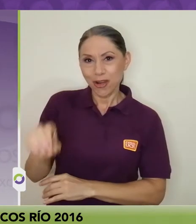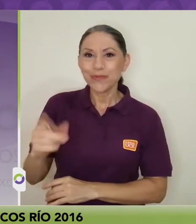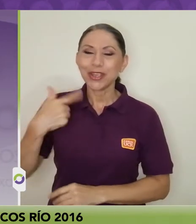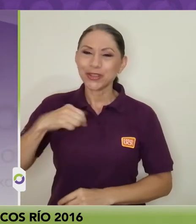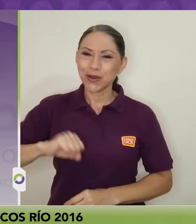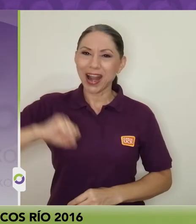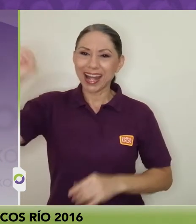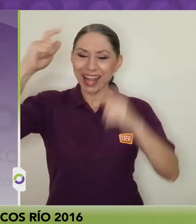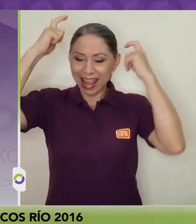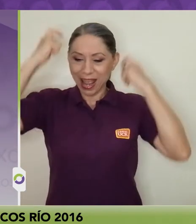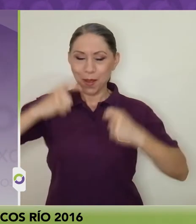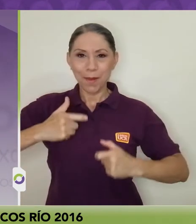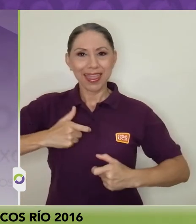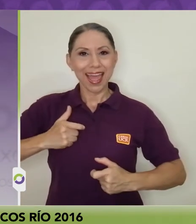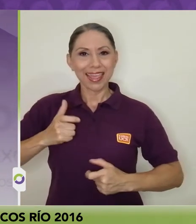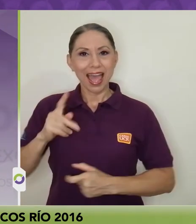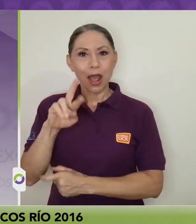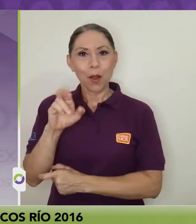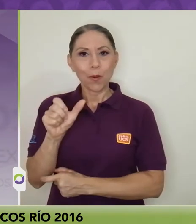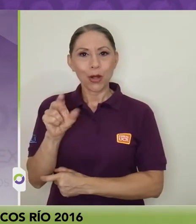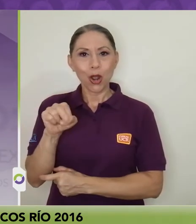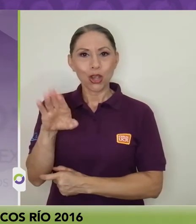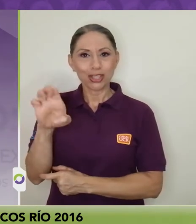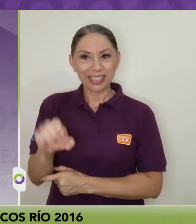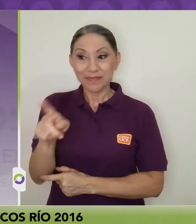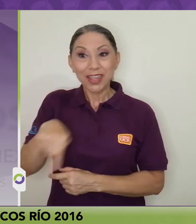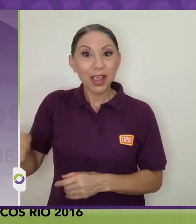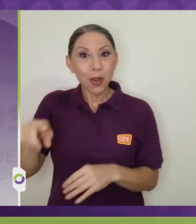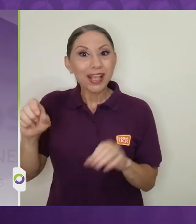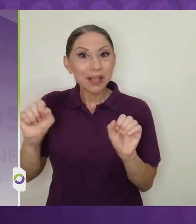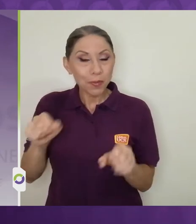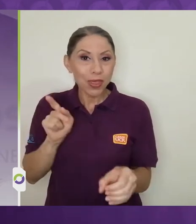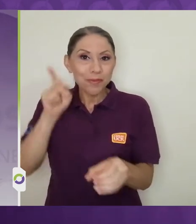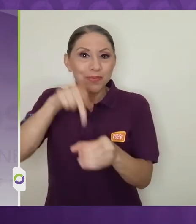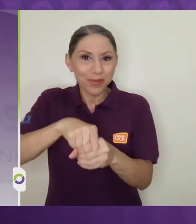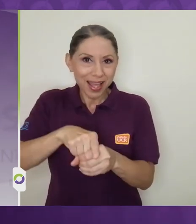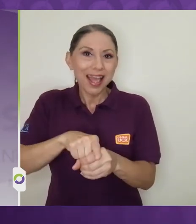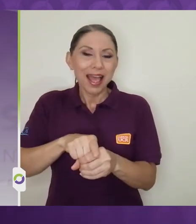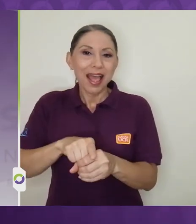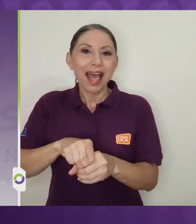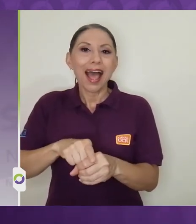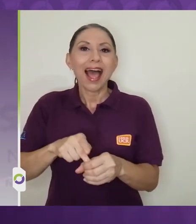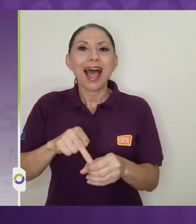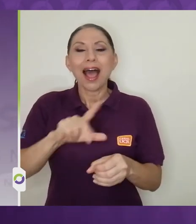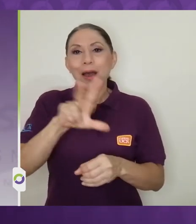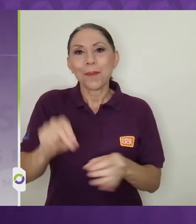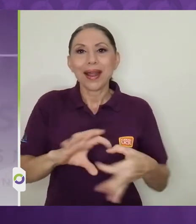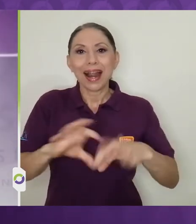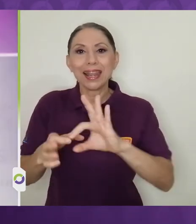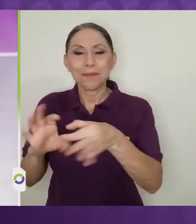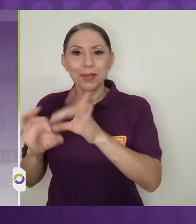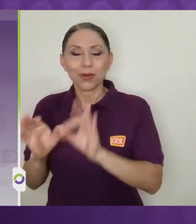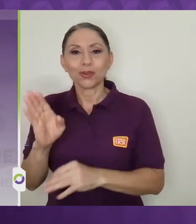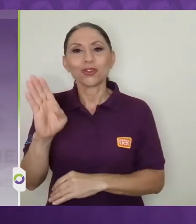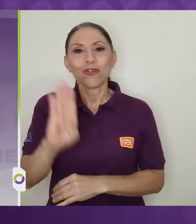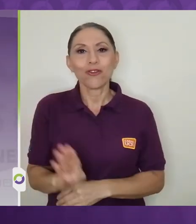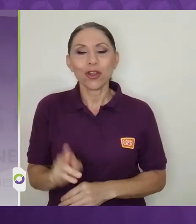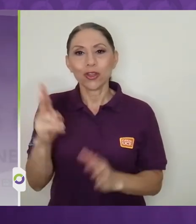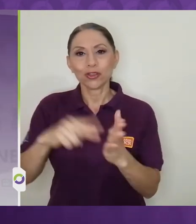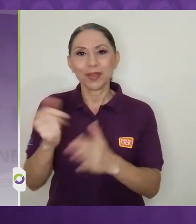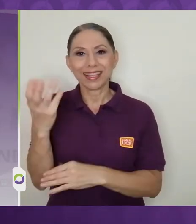bronce, que fue la que me dio el pase a los Juegos Paralímpicos de Río 2016.